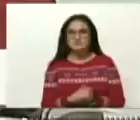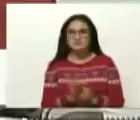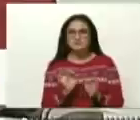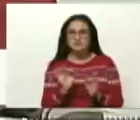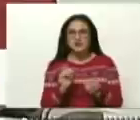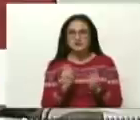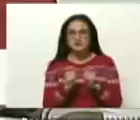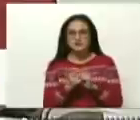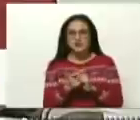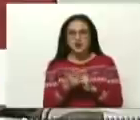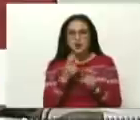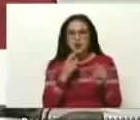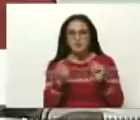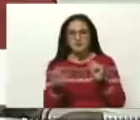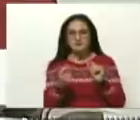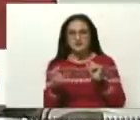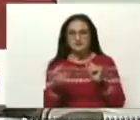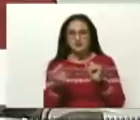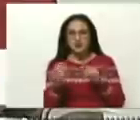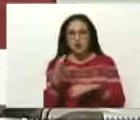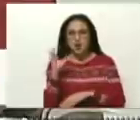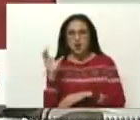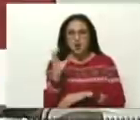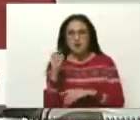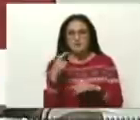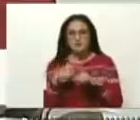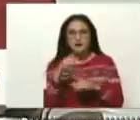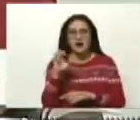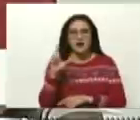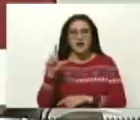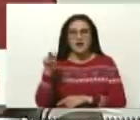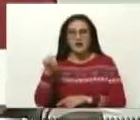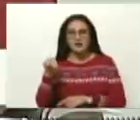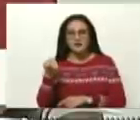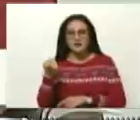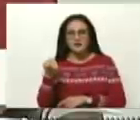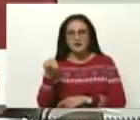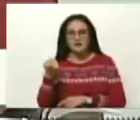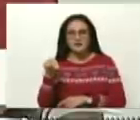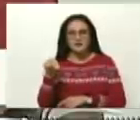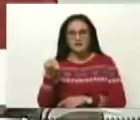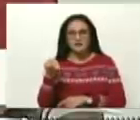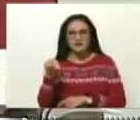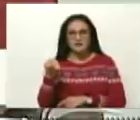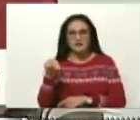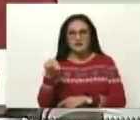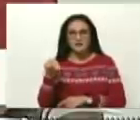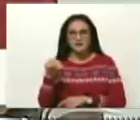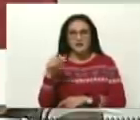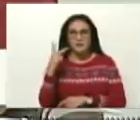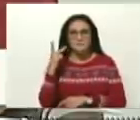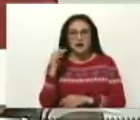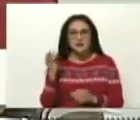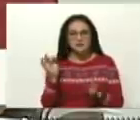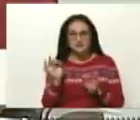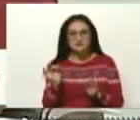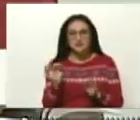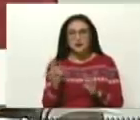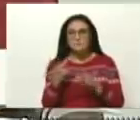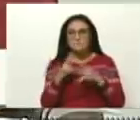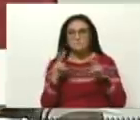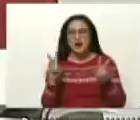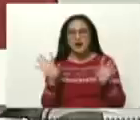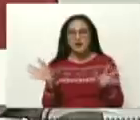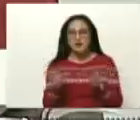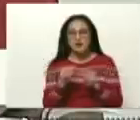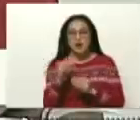las conversaciones entre Colombia y el ELN para para lograr la paz total en